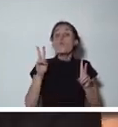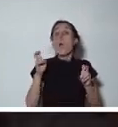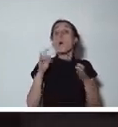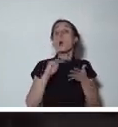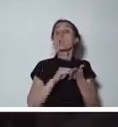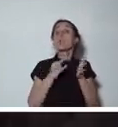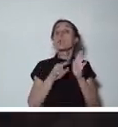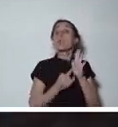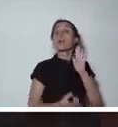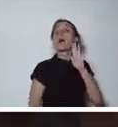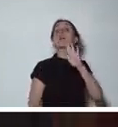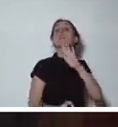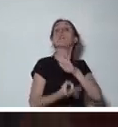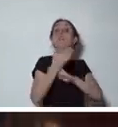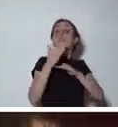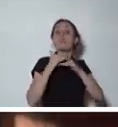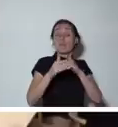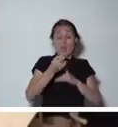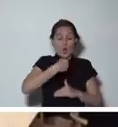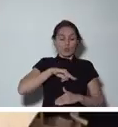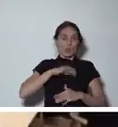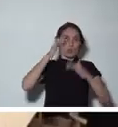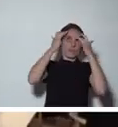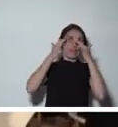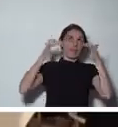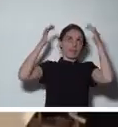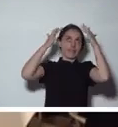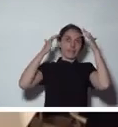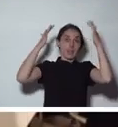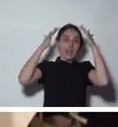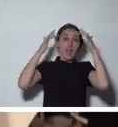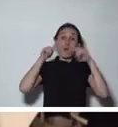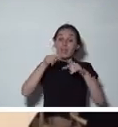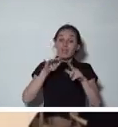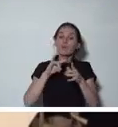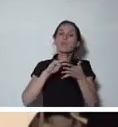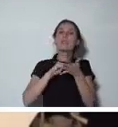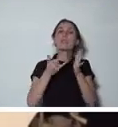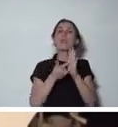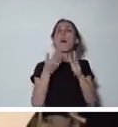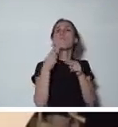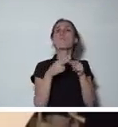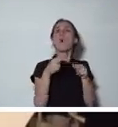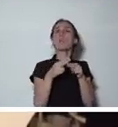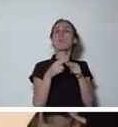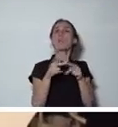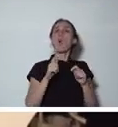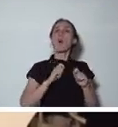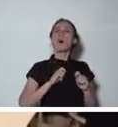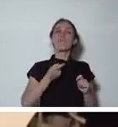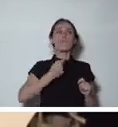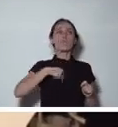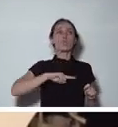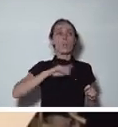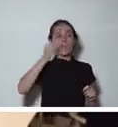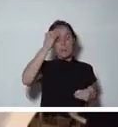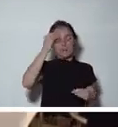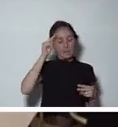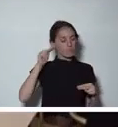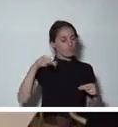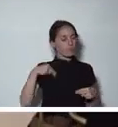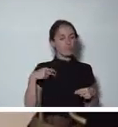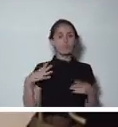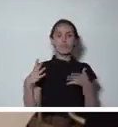ese sistema que nos permita pensarnos en un mundo como el que todas soñamos y todos